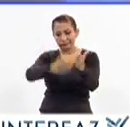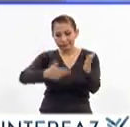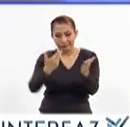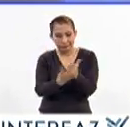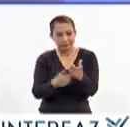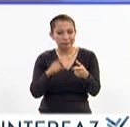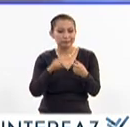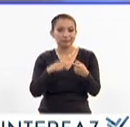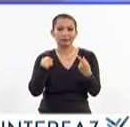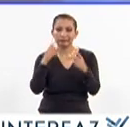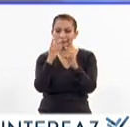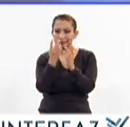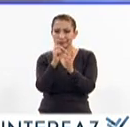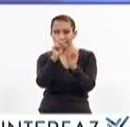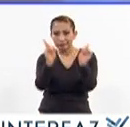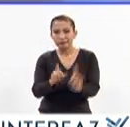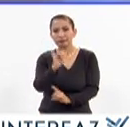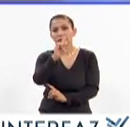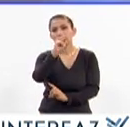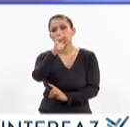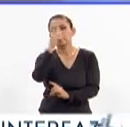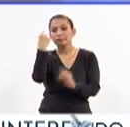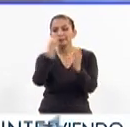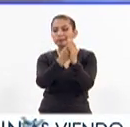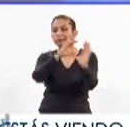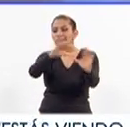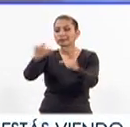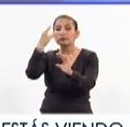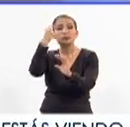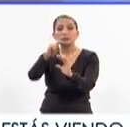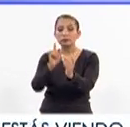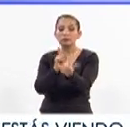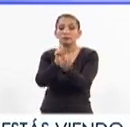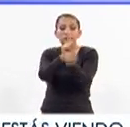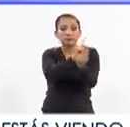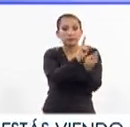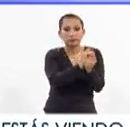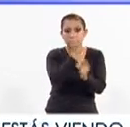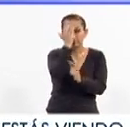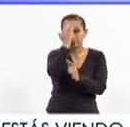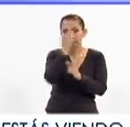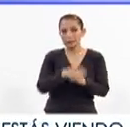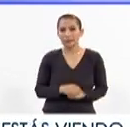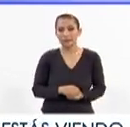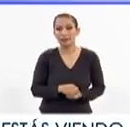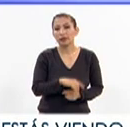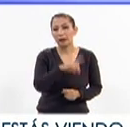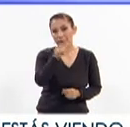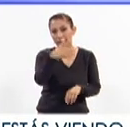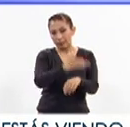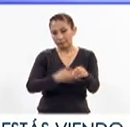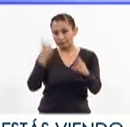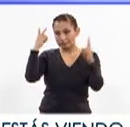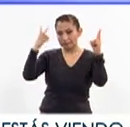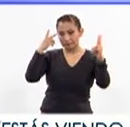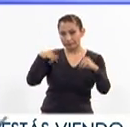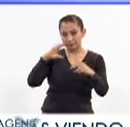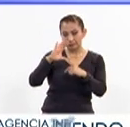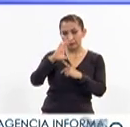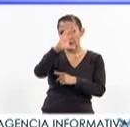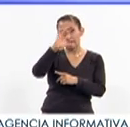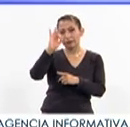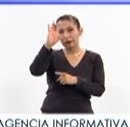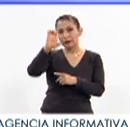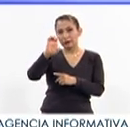talleres, hacemos diplomados con la finalidad de tener un acercamiento. Hoy más tarde nos visita gente de Comisión